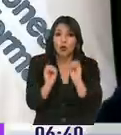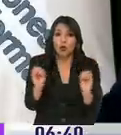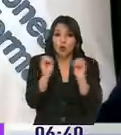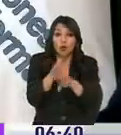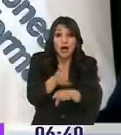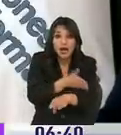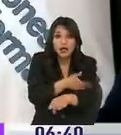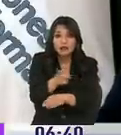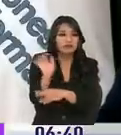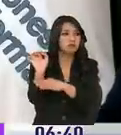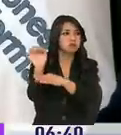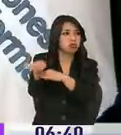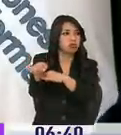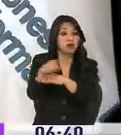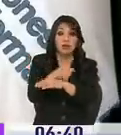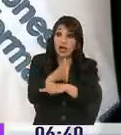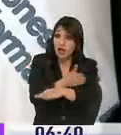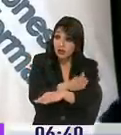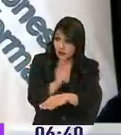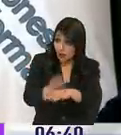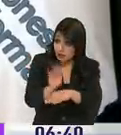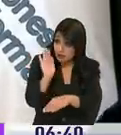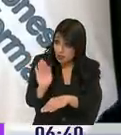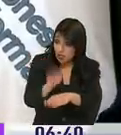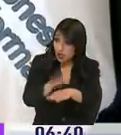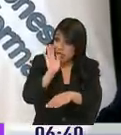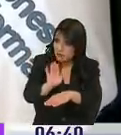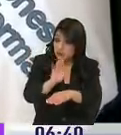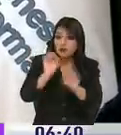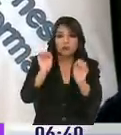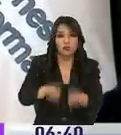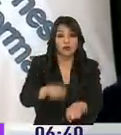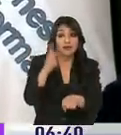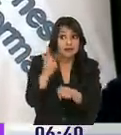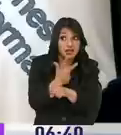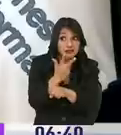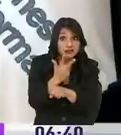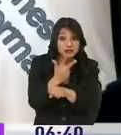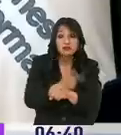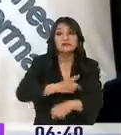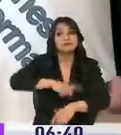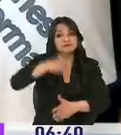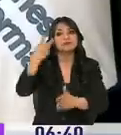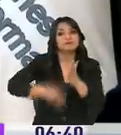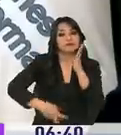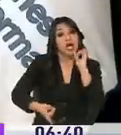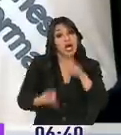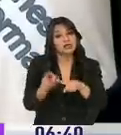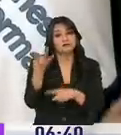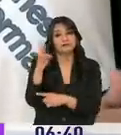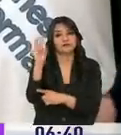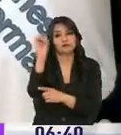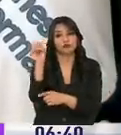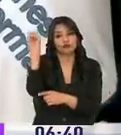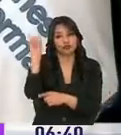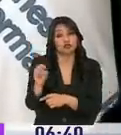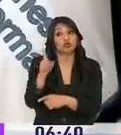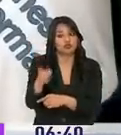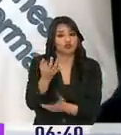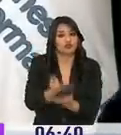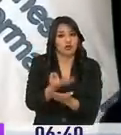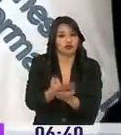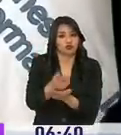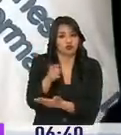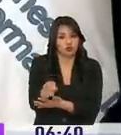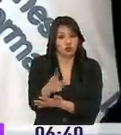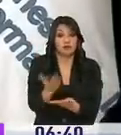alguna evasión o llamado de atención sobre esto, puede llegar a un tercer punto que es una multa de hasta el 17% de su facturación. Eso